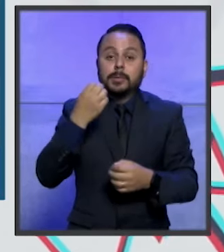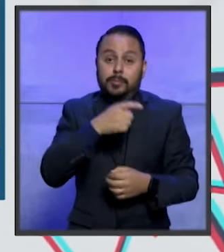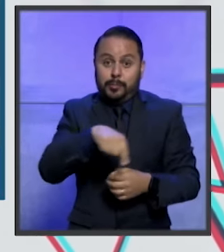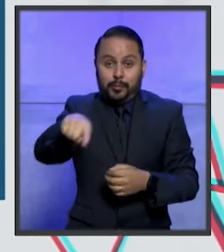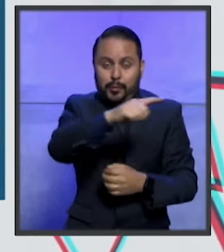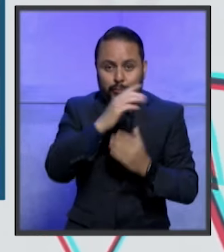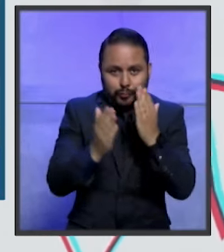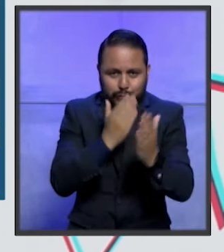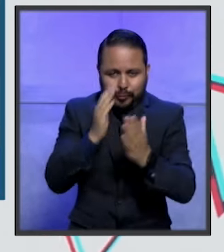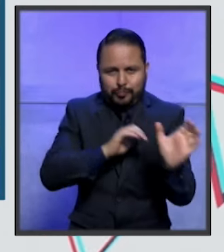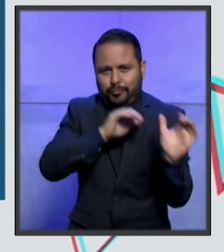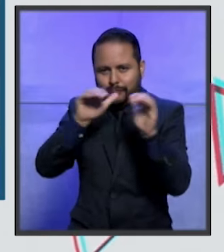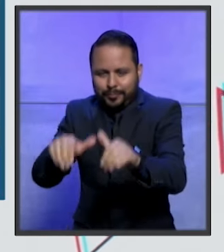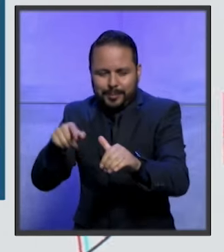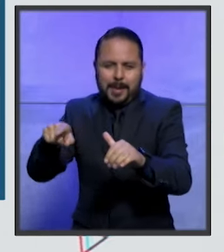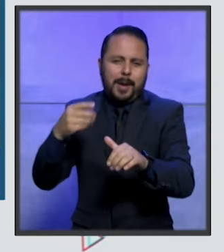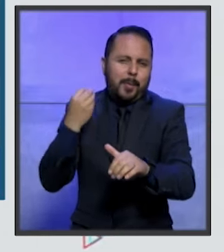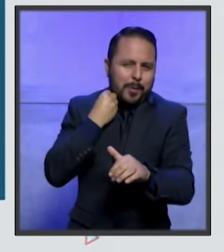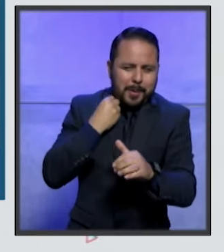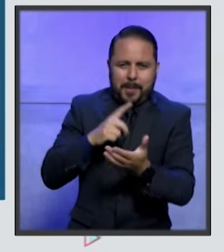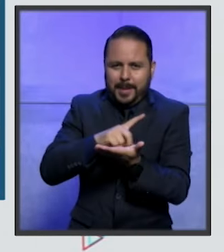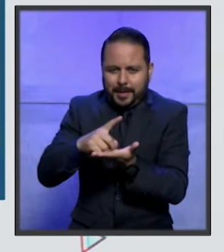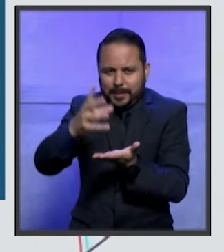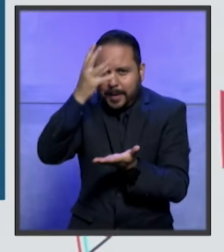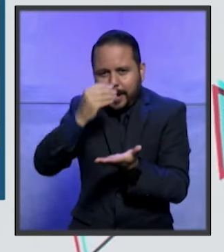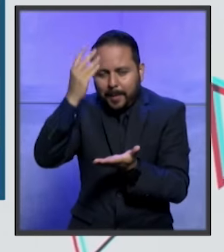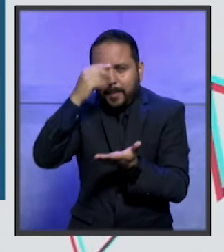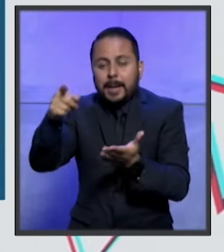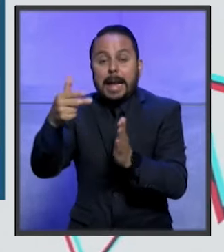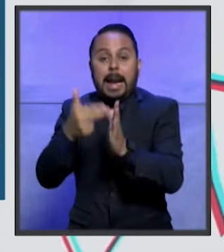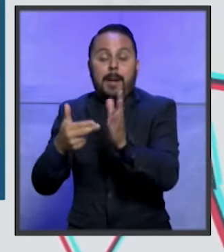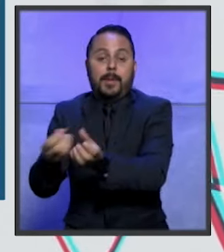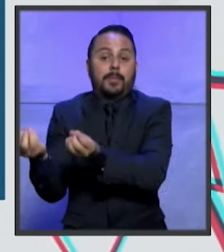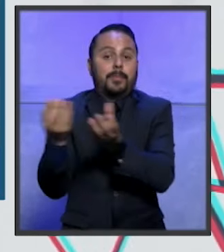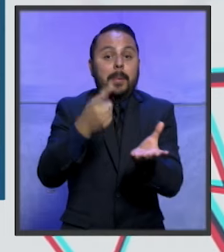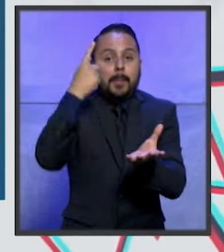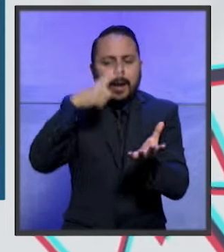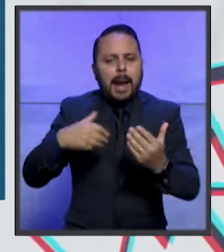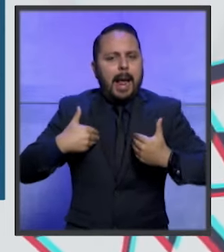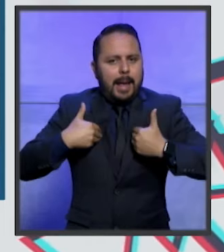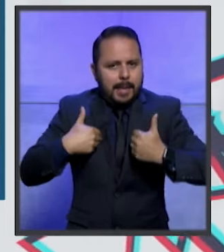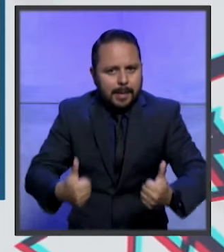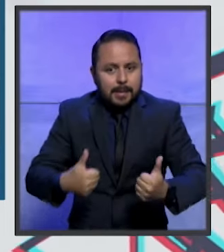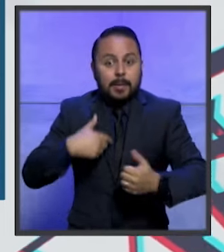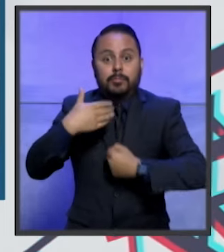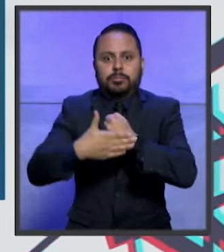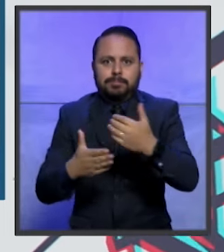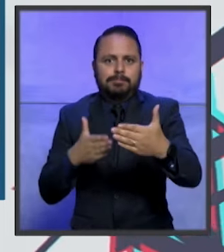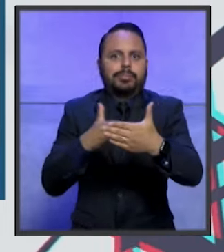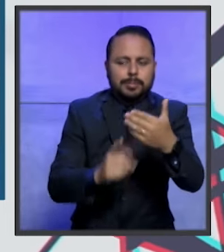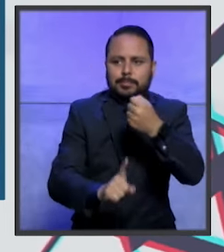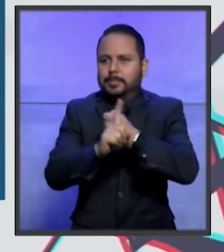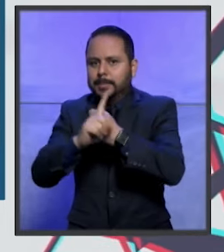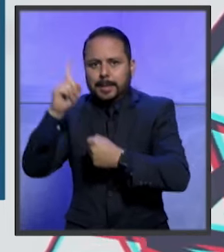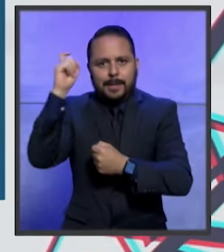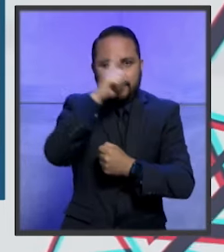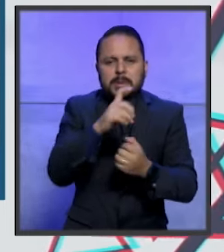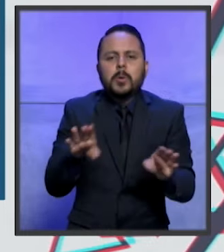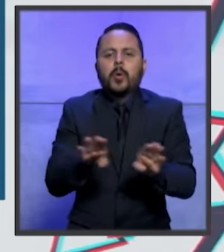estudiantes de derecho y público en general de las herramientas necesarias para comprender los desafíos que enfrentan las democracias